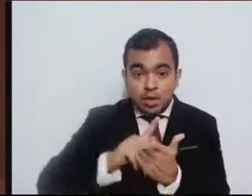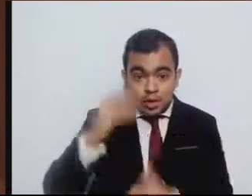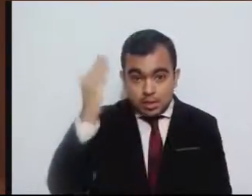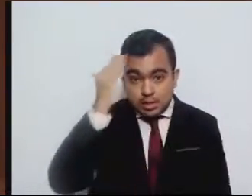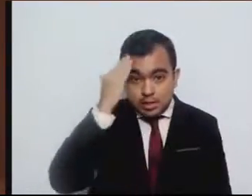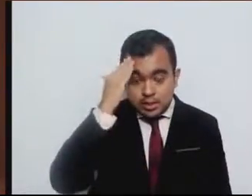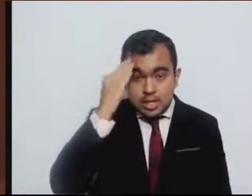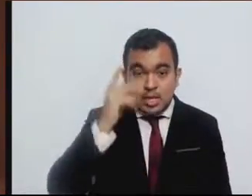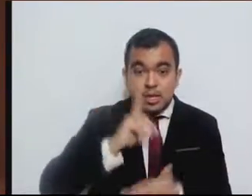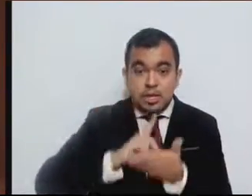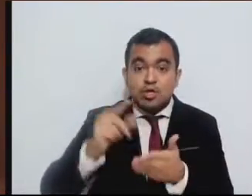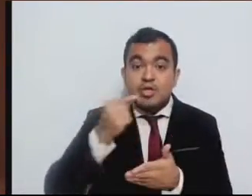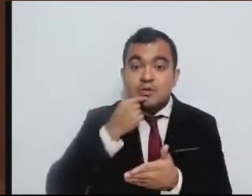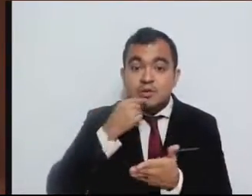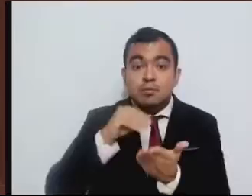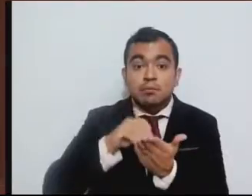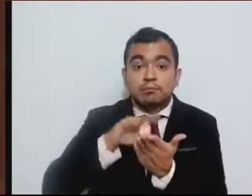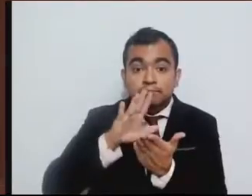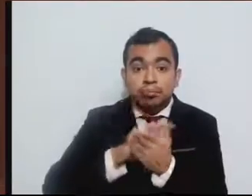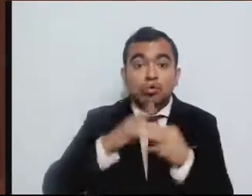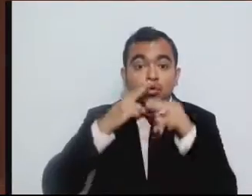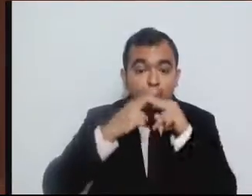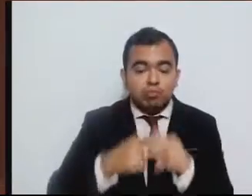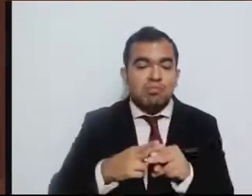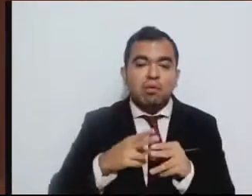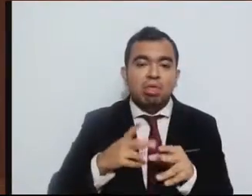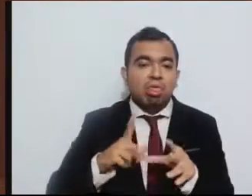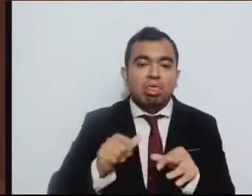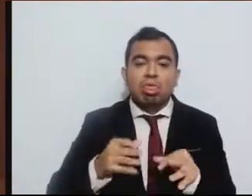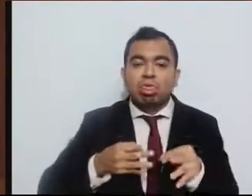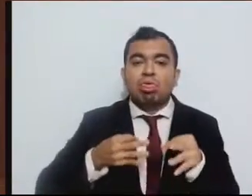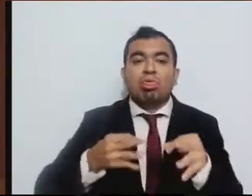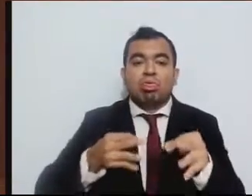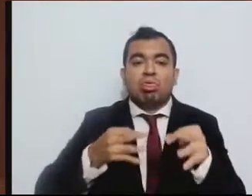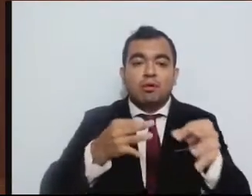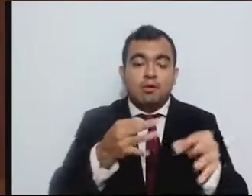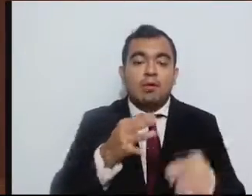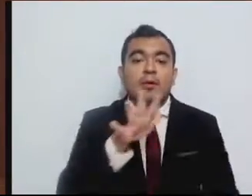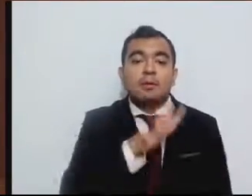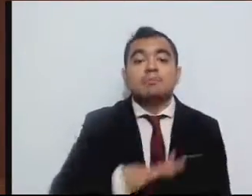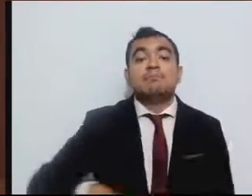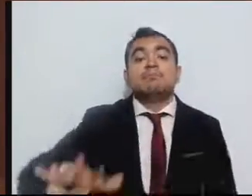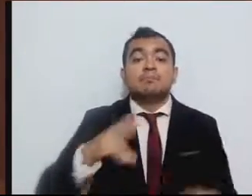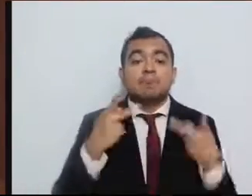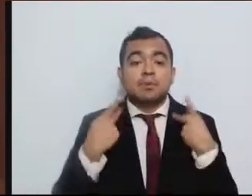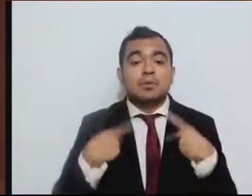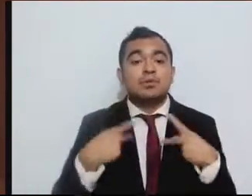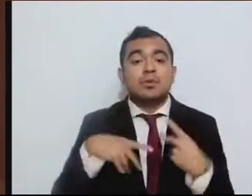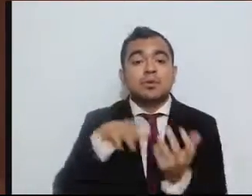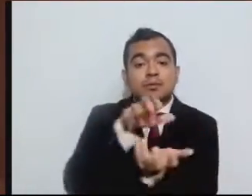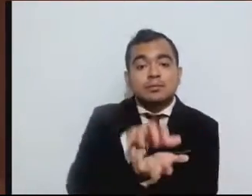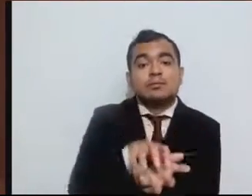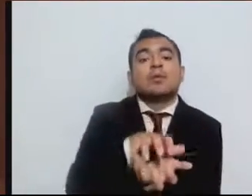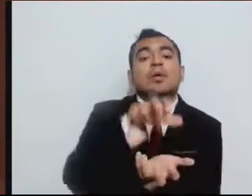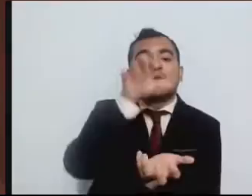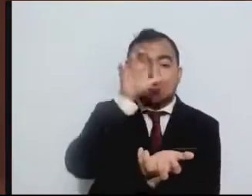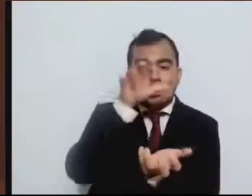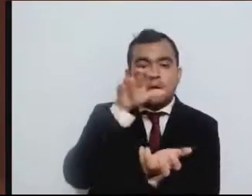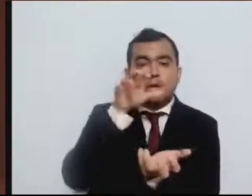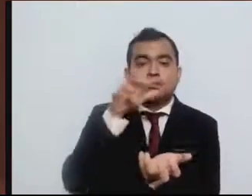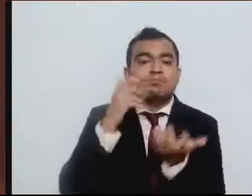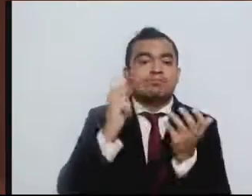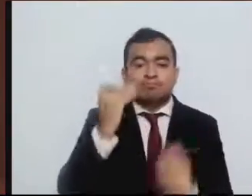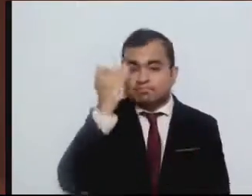Niñas, Niños y Adolescentes, generando que la mayoría de la población bajo institucionalización padezca de un